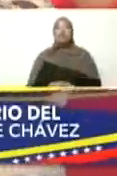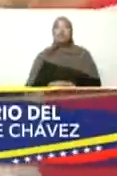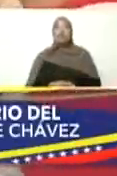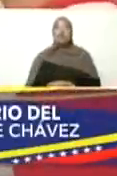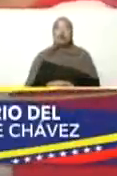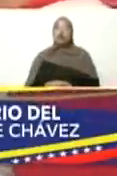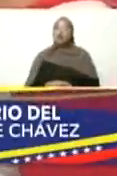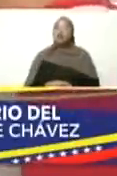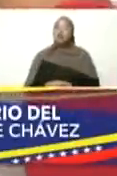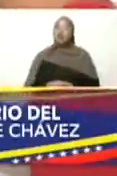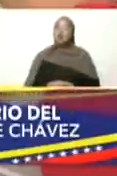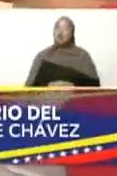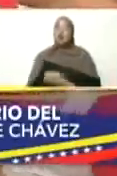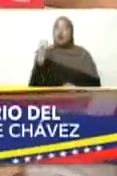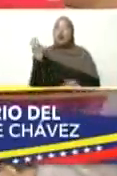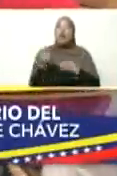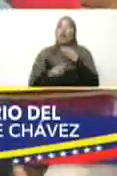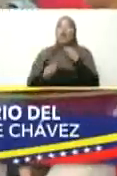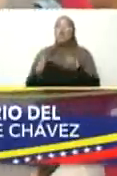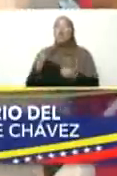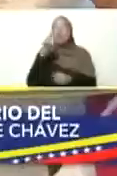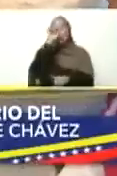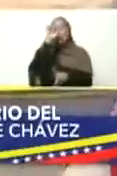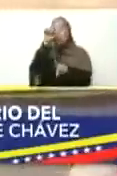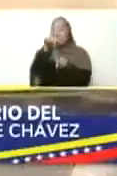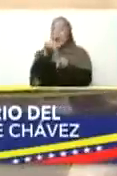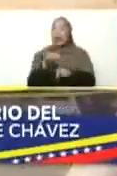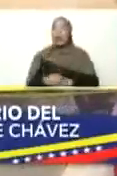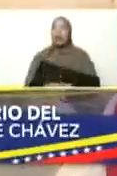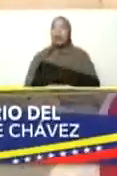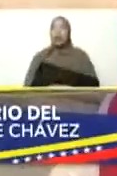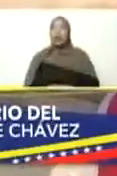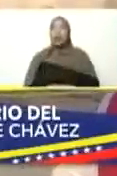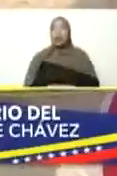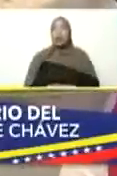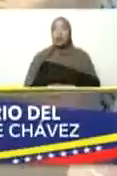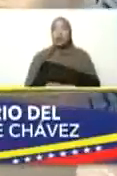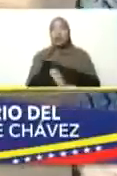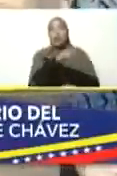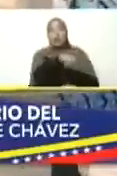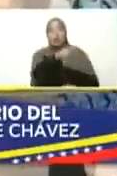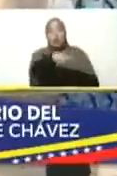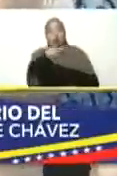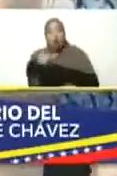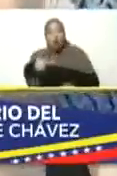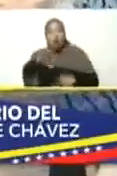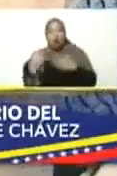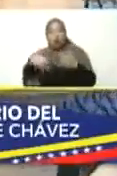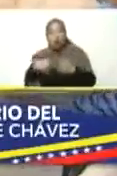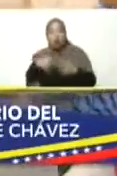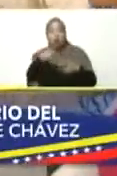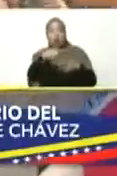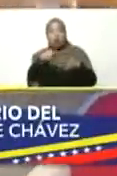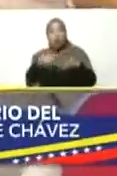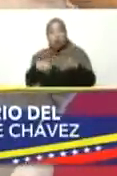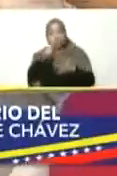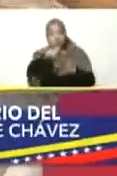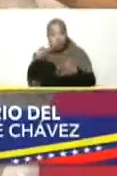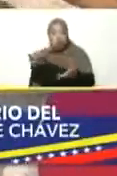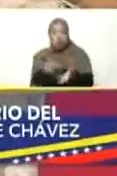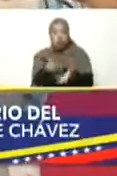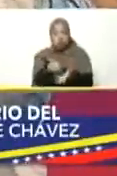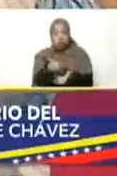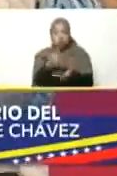El eje, Jennifer, Ángel, Jorge, Riaza, Francis, Wilmar, el